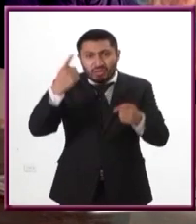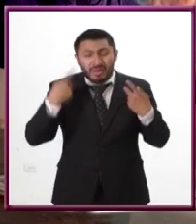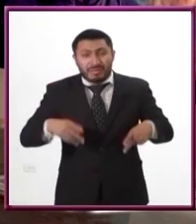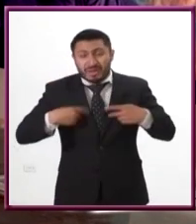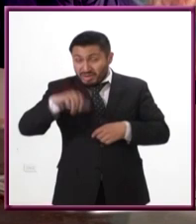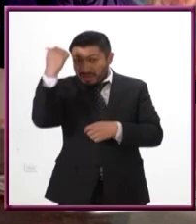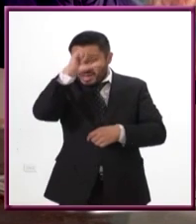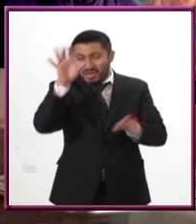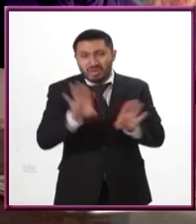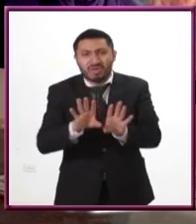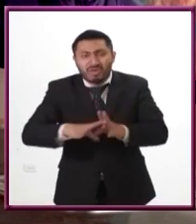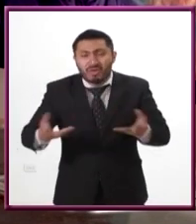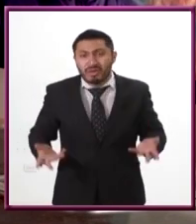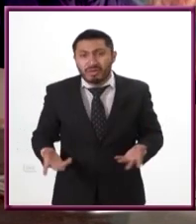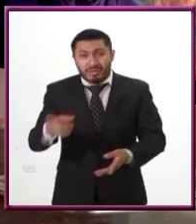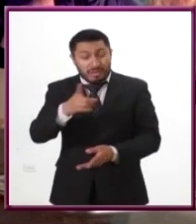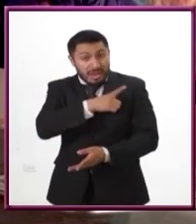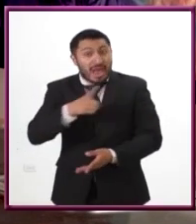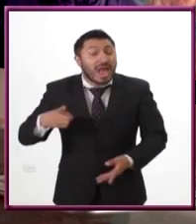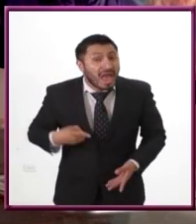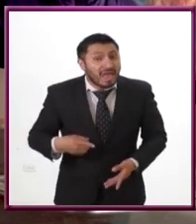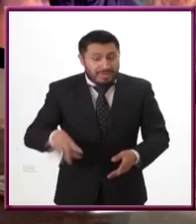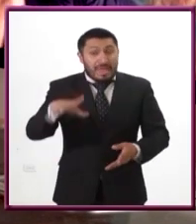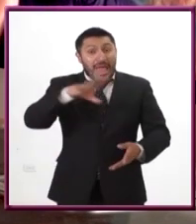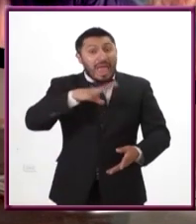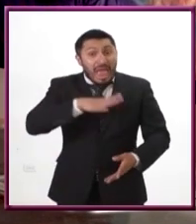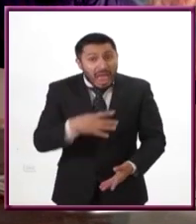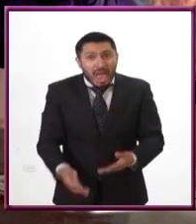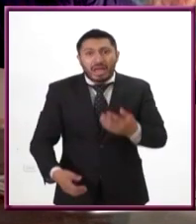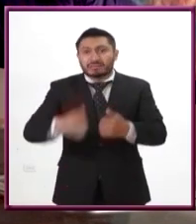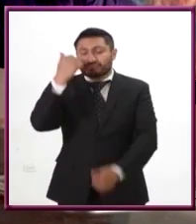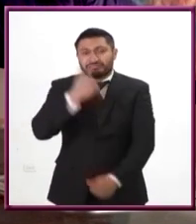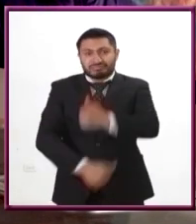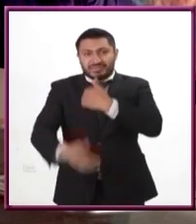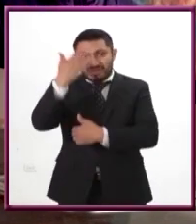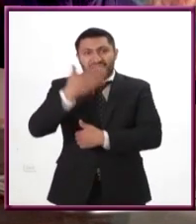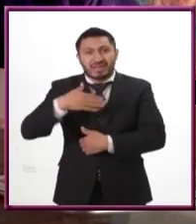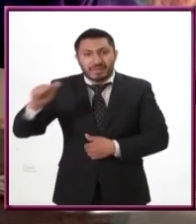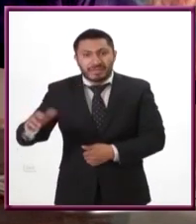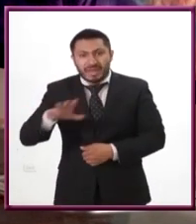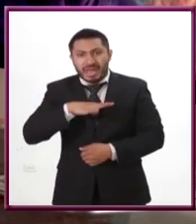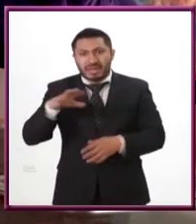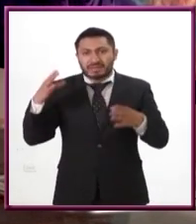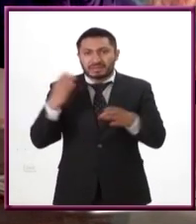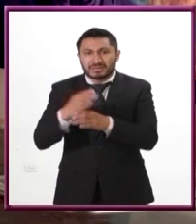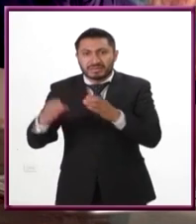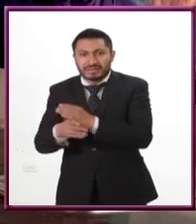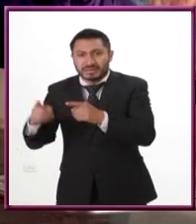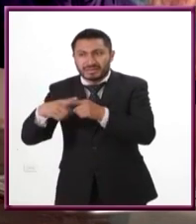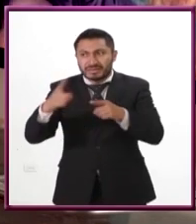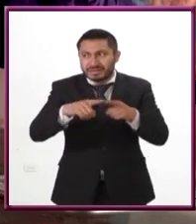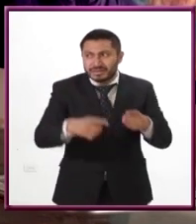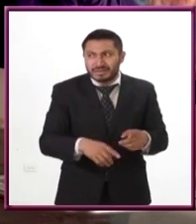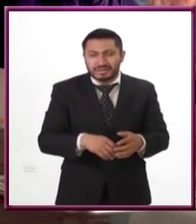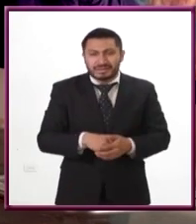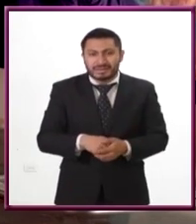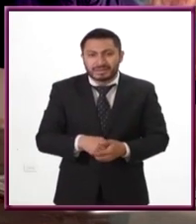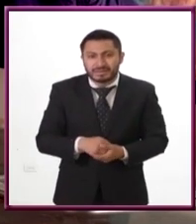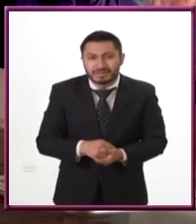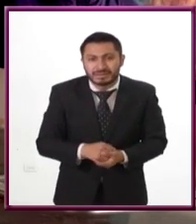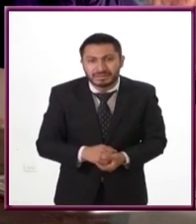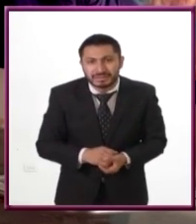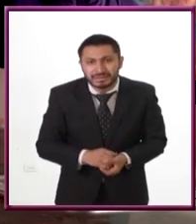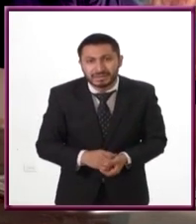Una persona con autismo tiene talentos, tiene competencias, tiene algunos desafíos, pero si les generamos